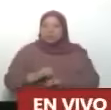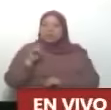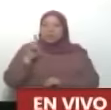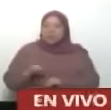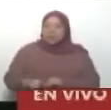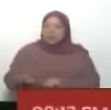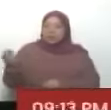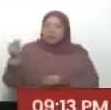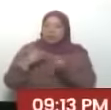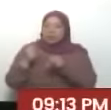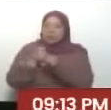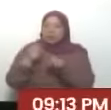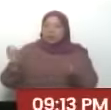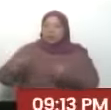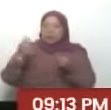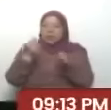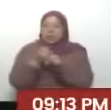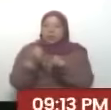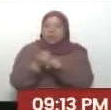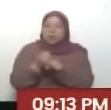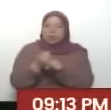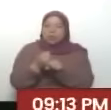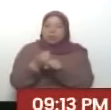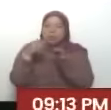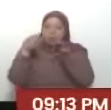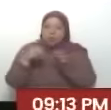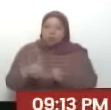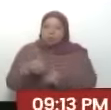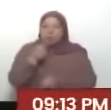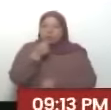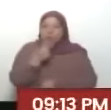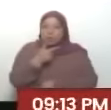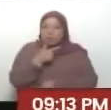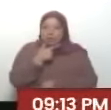también sumaron una campaña realmente